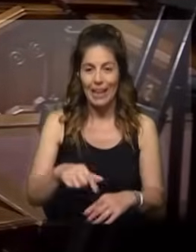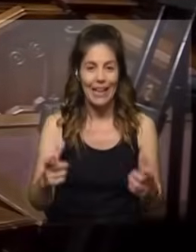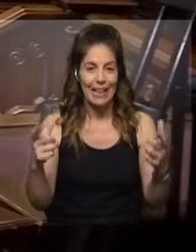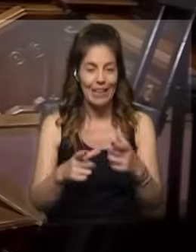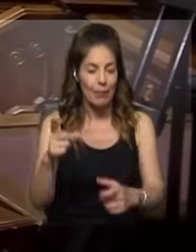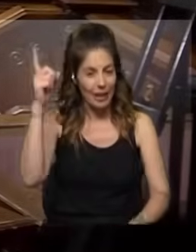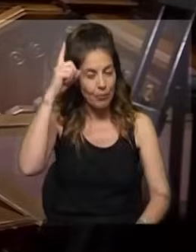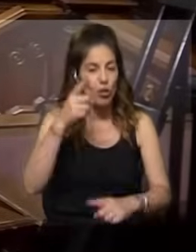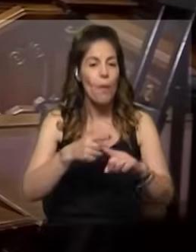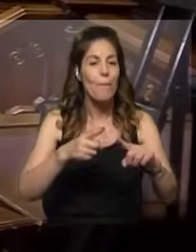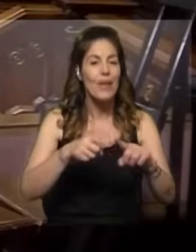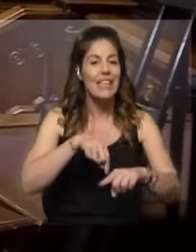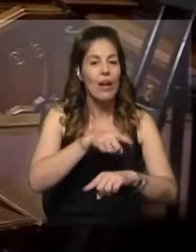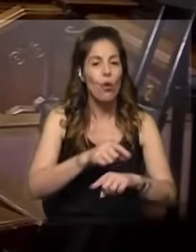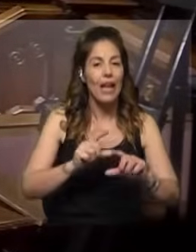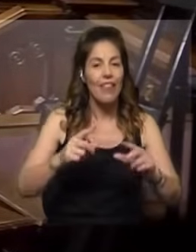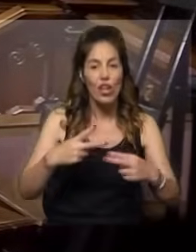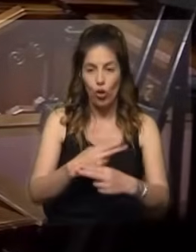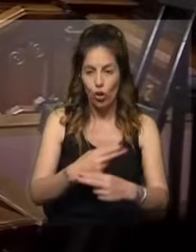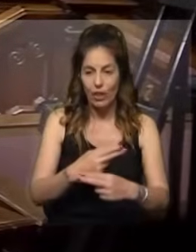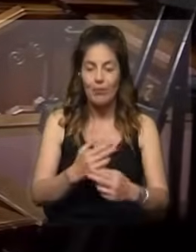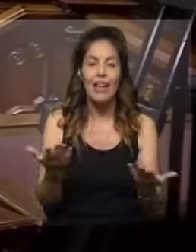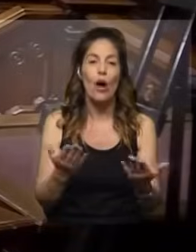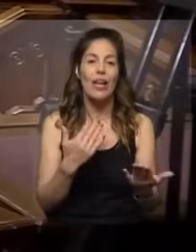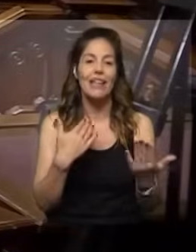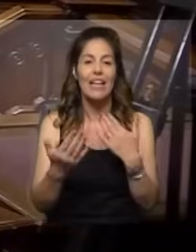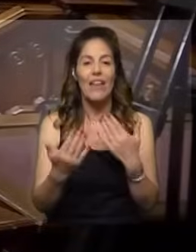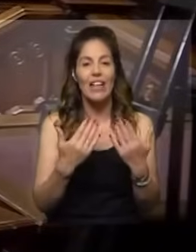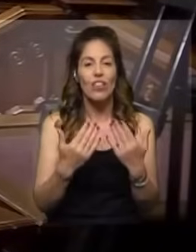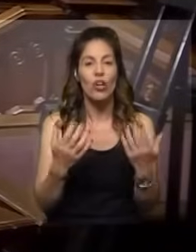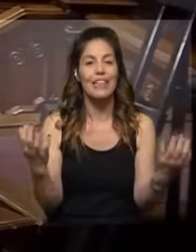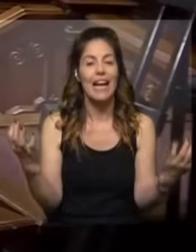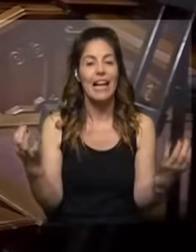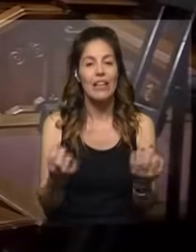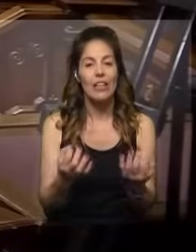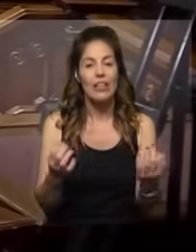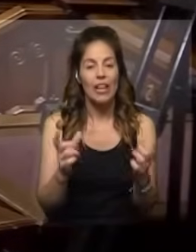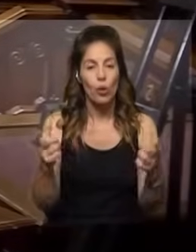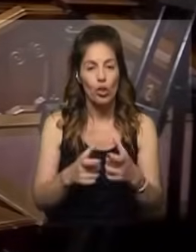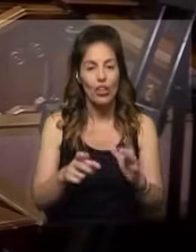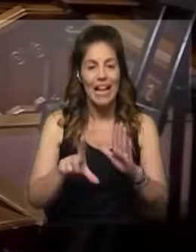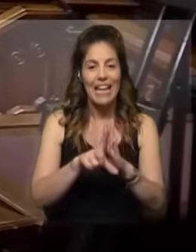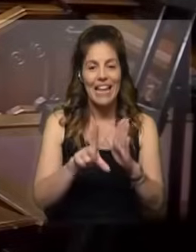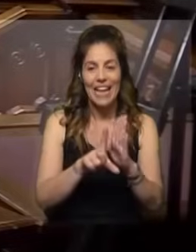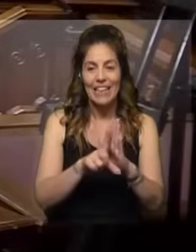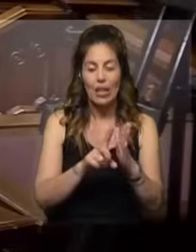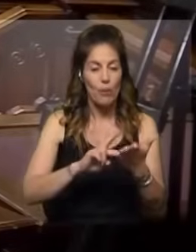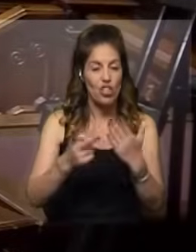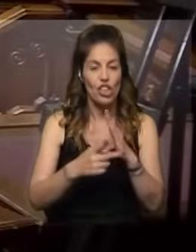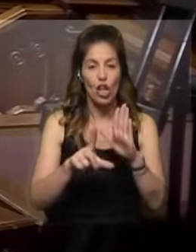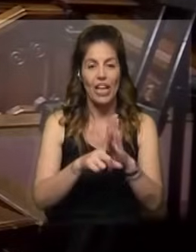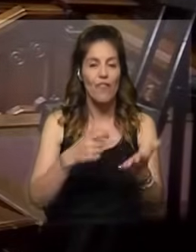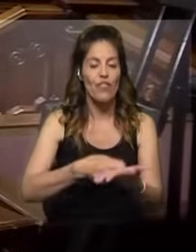diputados de media ahora que están abordando en esta sesión extraordinaria eh la ley de financiamiento de este proyecto de ley de